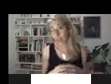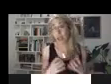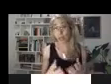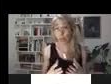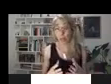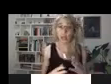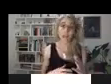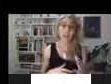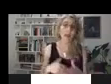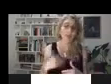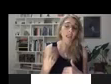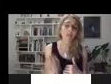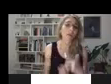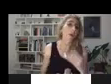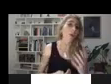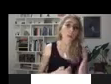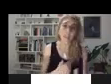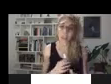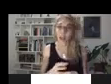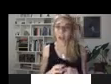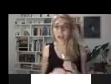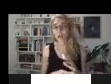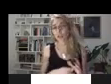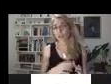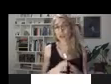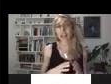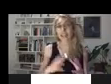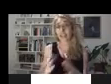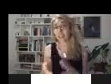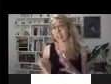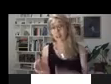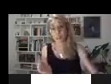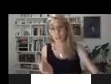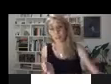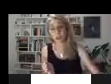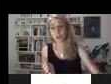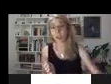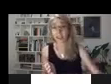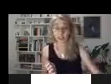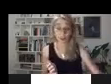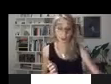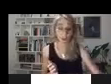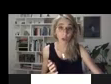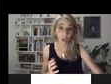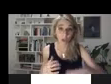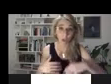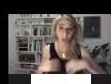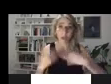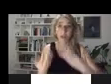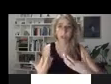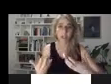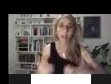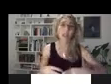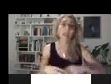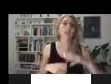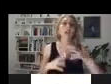las entidades públicas tienen mayores complejidades o tienen unas características específicas, como son en los casos de